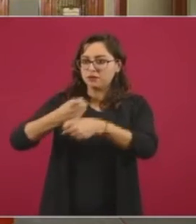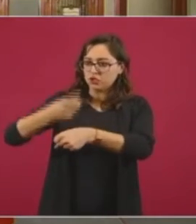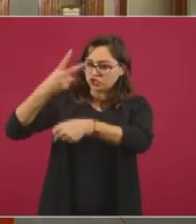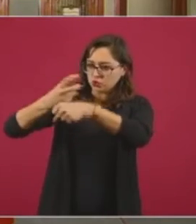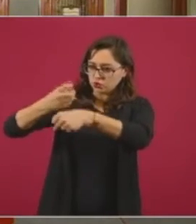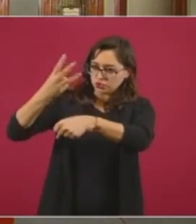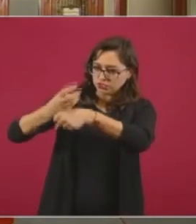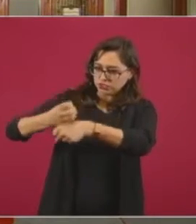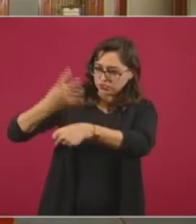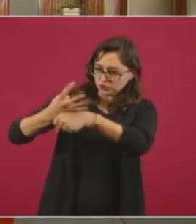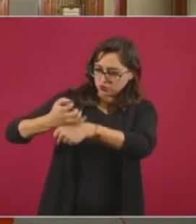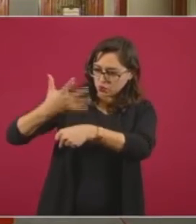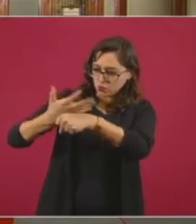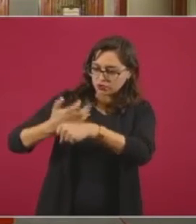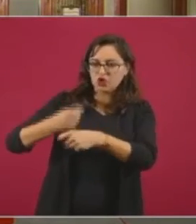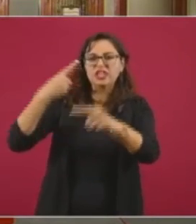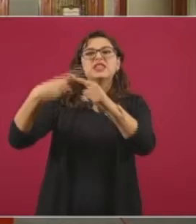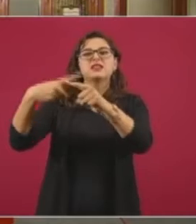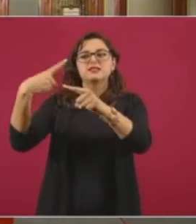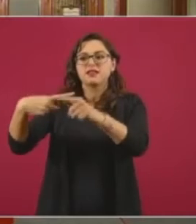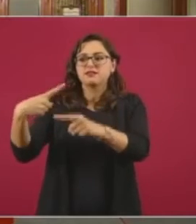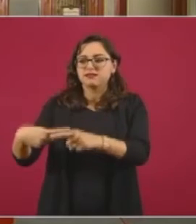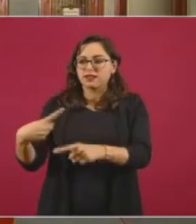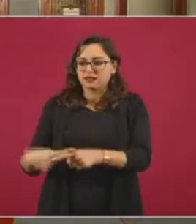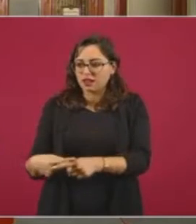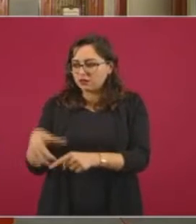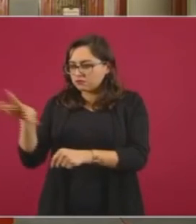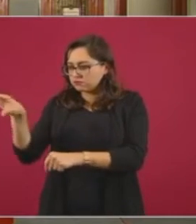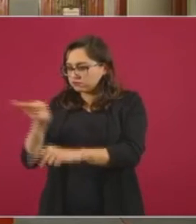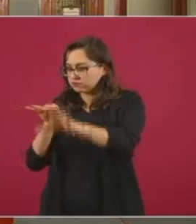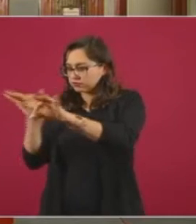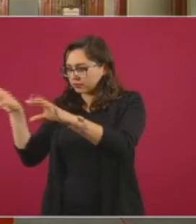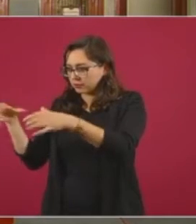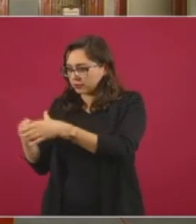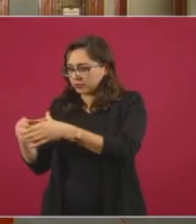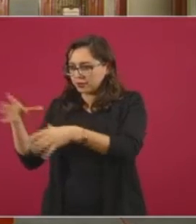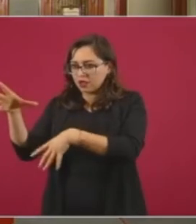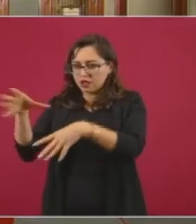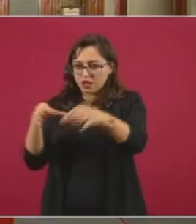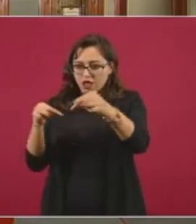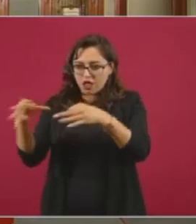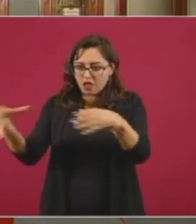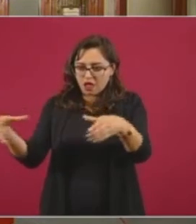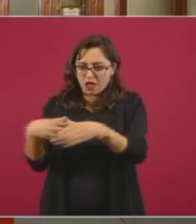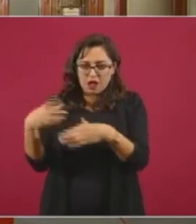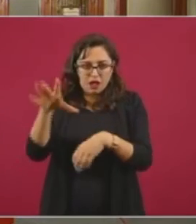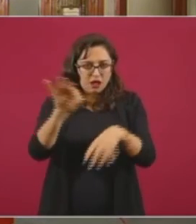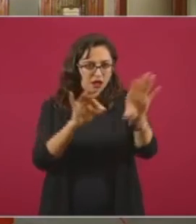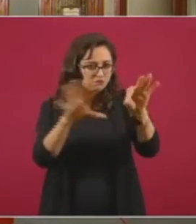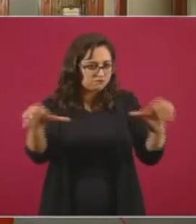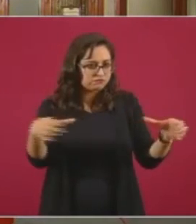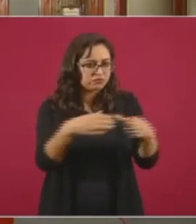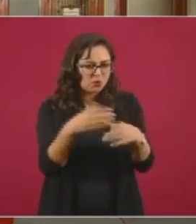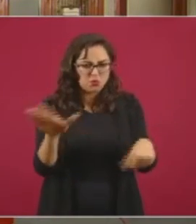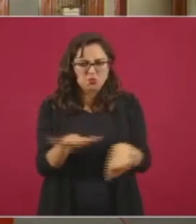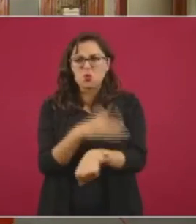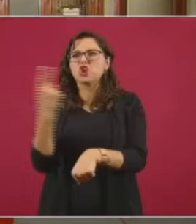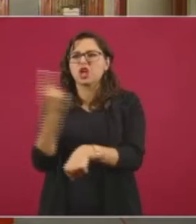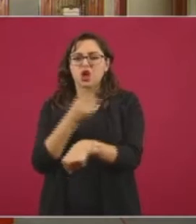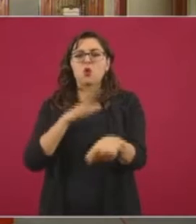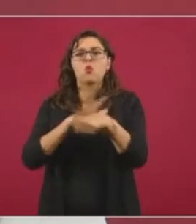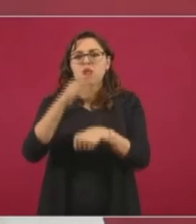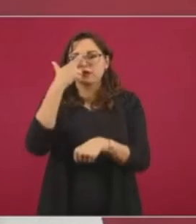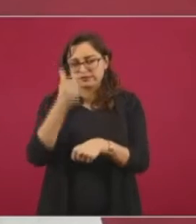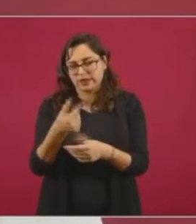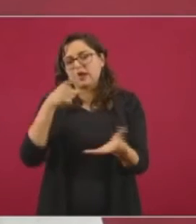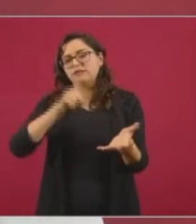científicas, epidemiológicas de hacer esta priorización, considerando además, insisto, la equidad y el